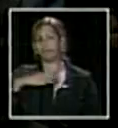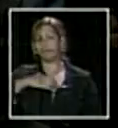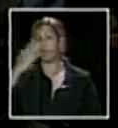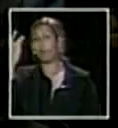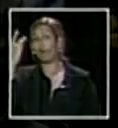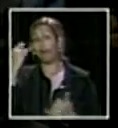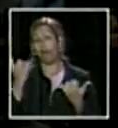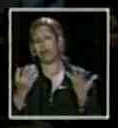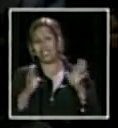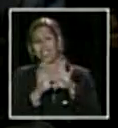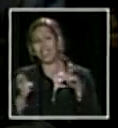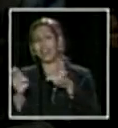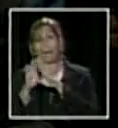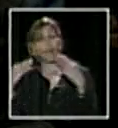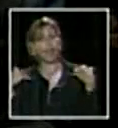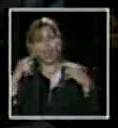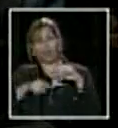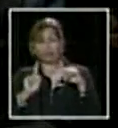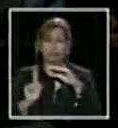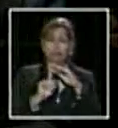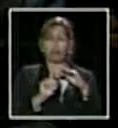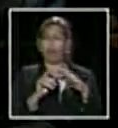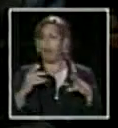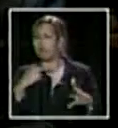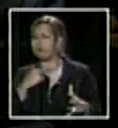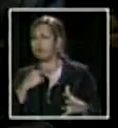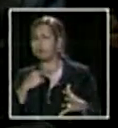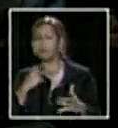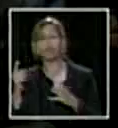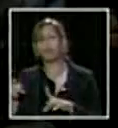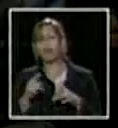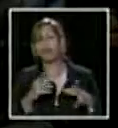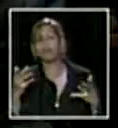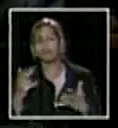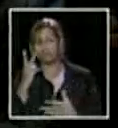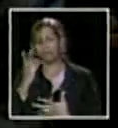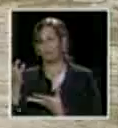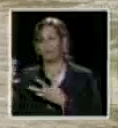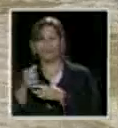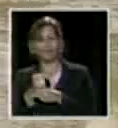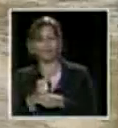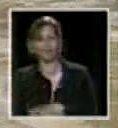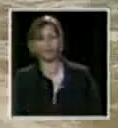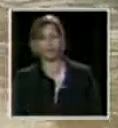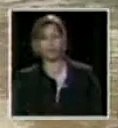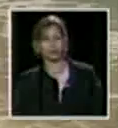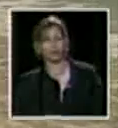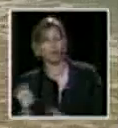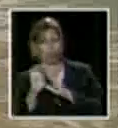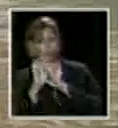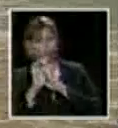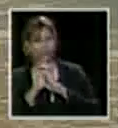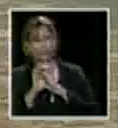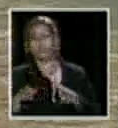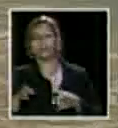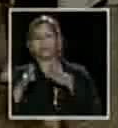Cierre de acceso a las playas. María Yajera Rodero trae lo más actual ocurrido hoy sobre este reclamo. El cierre del acceso a la playa por